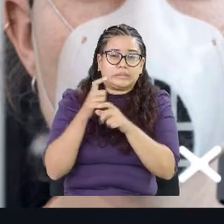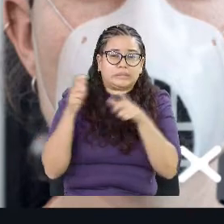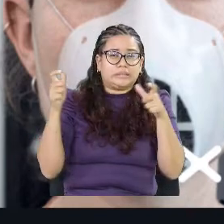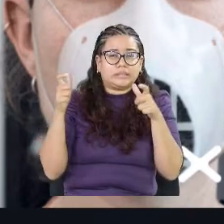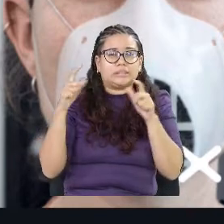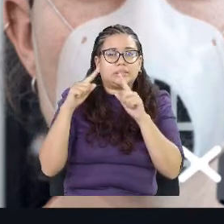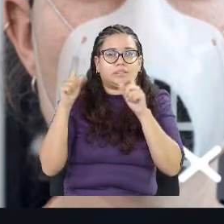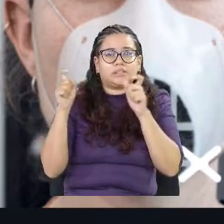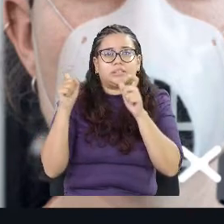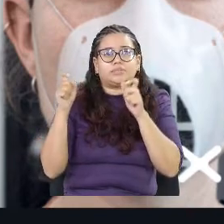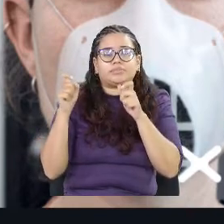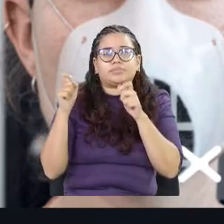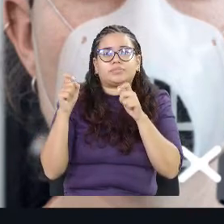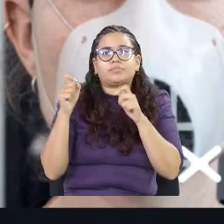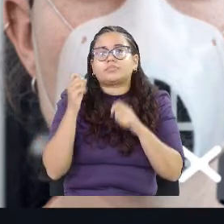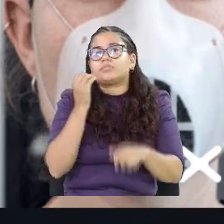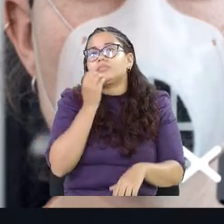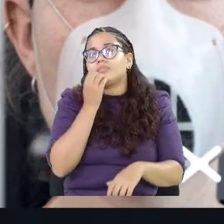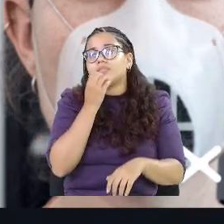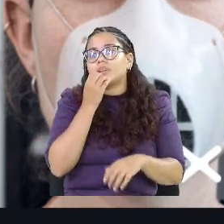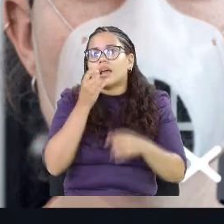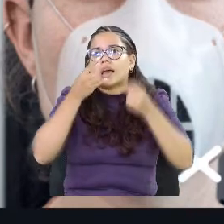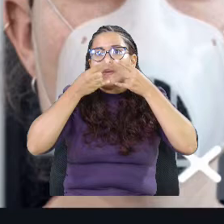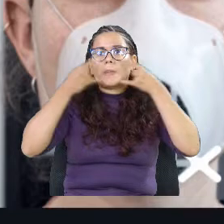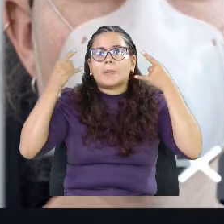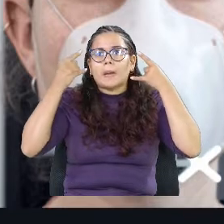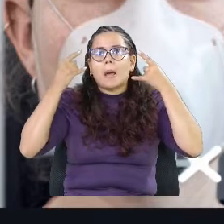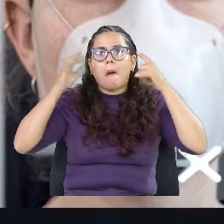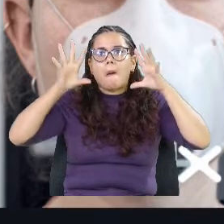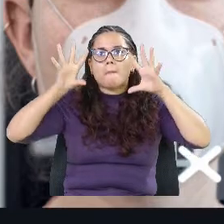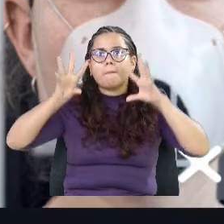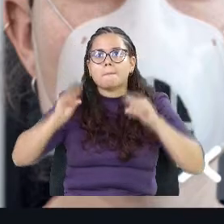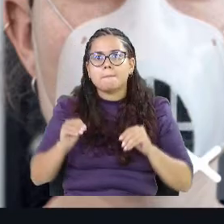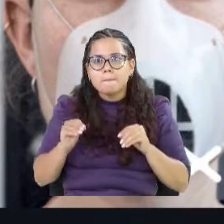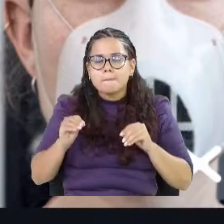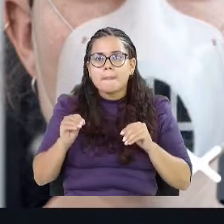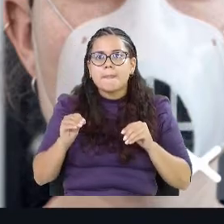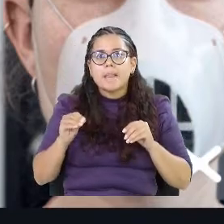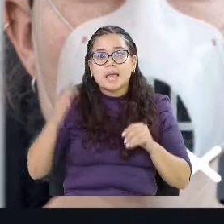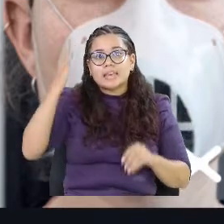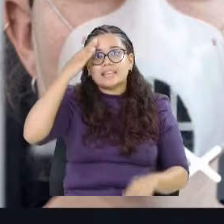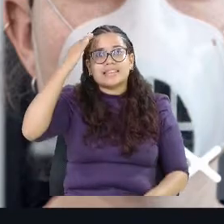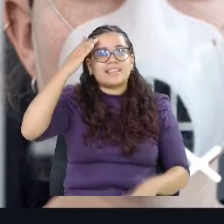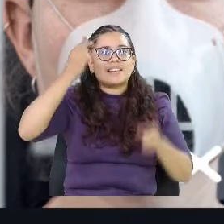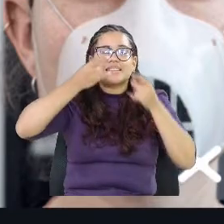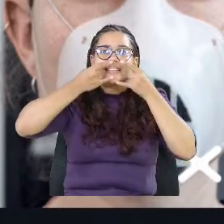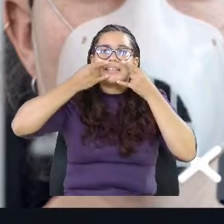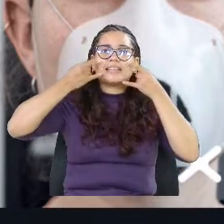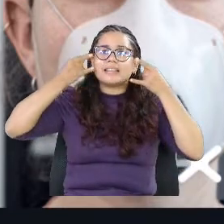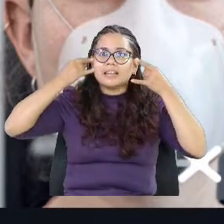lo de la escasez de tapabocas. Y veíamos que el tapabocas era una de las,